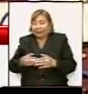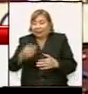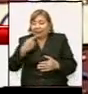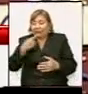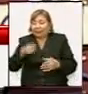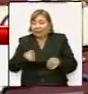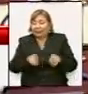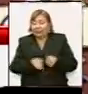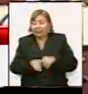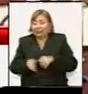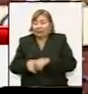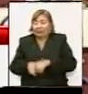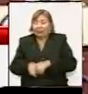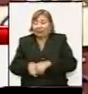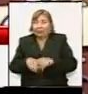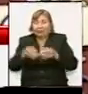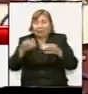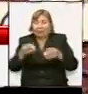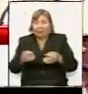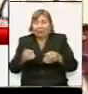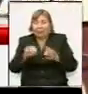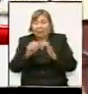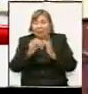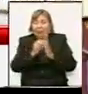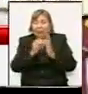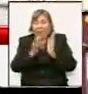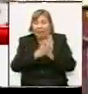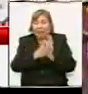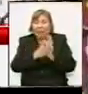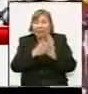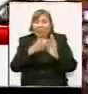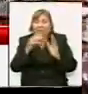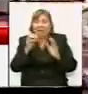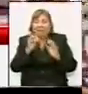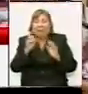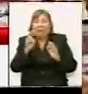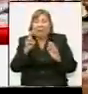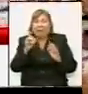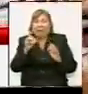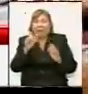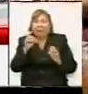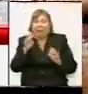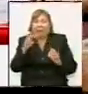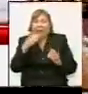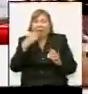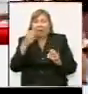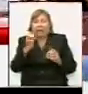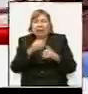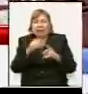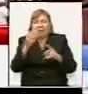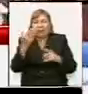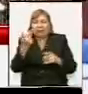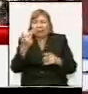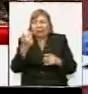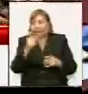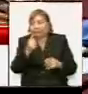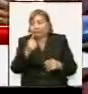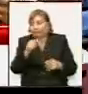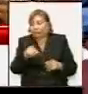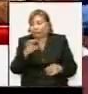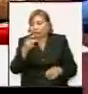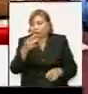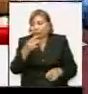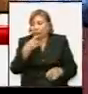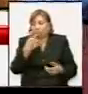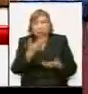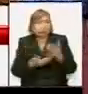entonces primero a poner en consideración las actas de la 10ª sesión ordinaria y de la 2ª sesión extraordinaria realizadas el 3 y el 10 de diciembre de 2018.